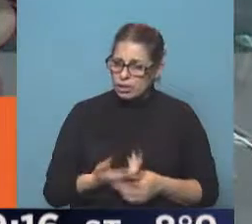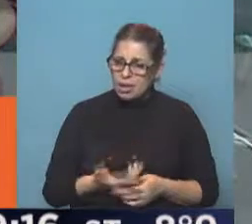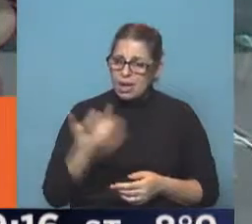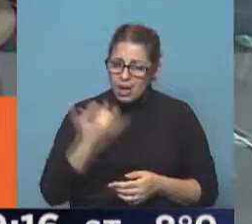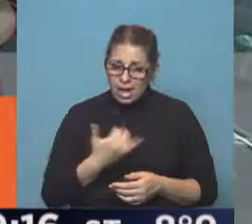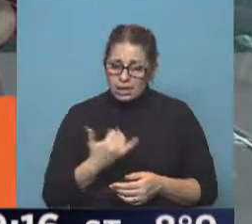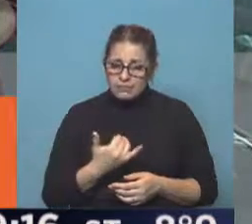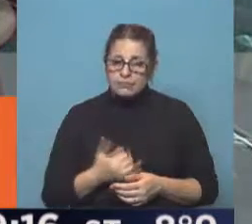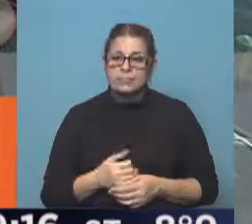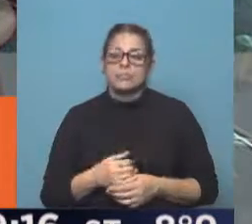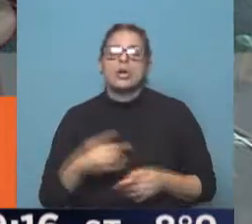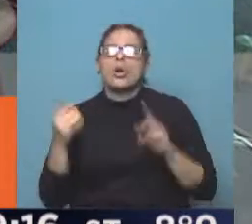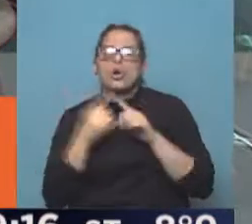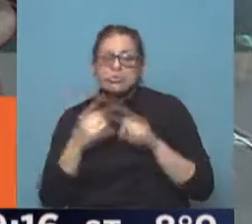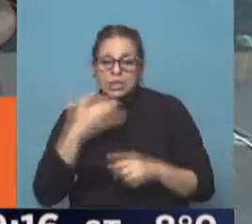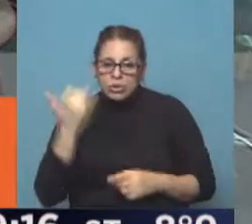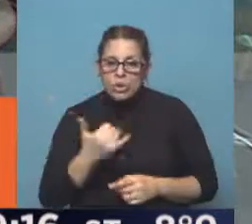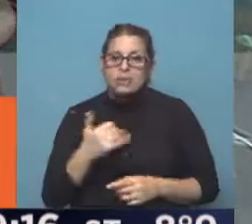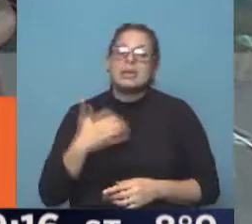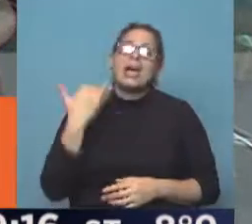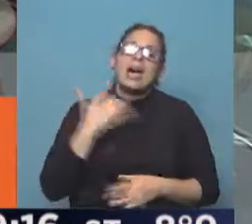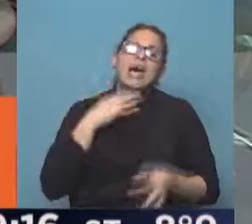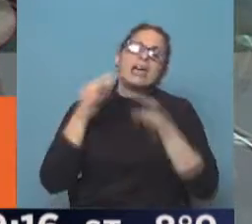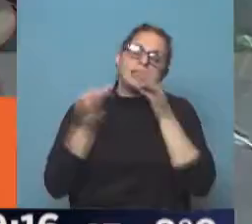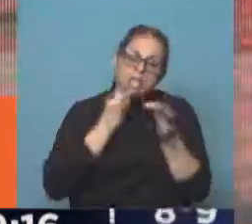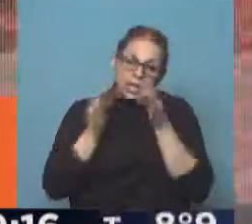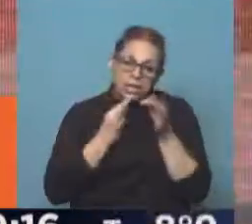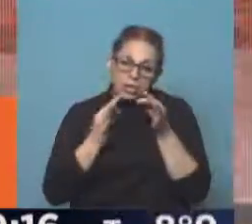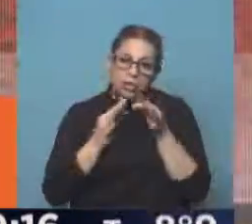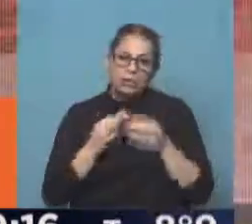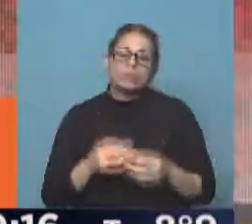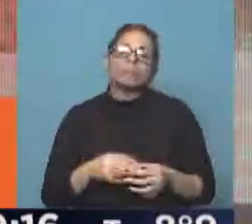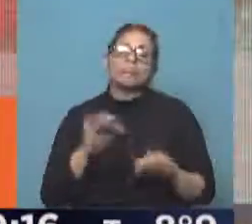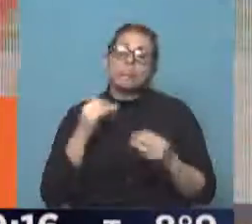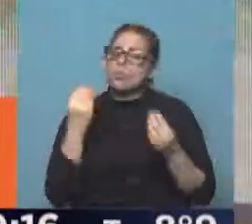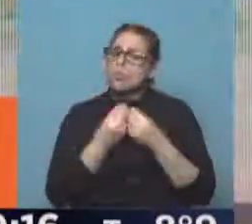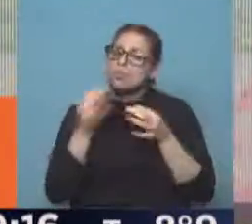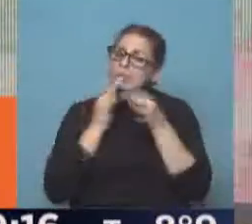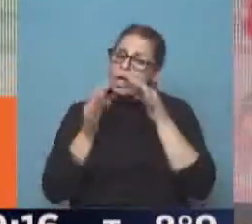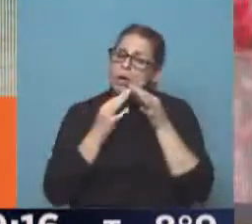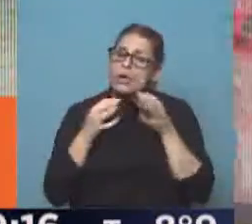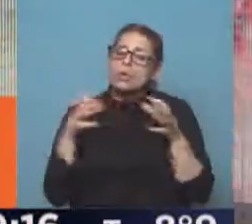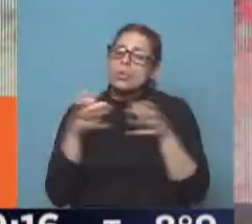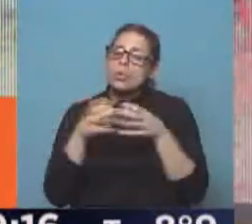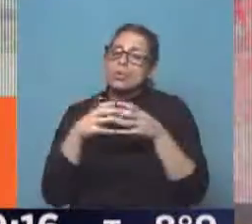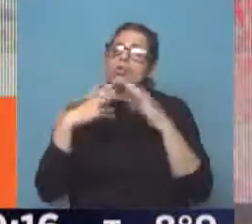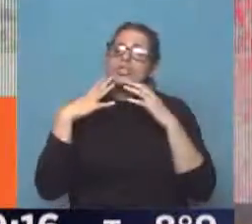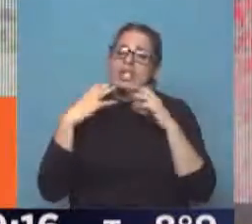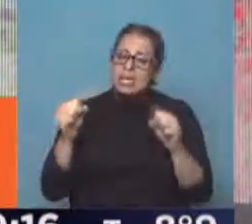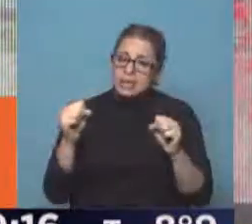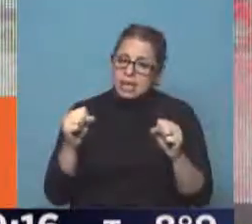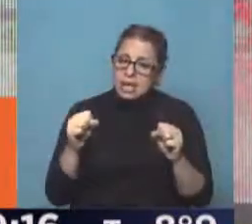alguna respuesta? ¿Tienen algún contacto? Sí, tenemos diálogo, dialogamos mucho Sí. con secretarios